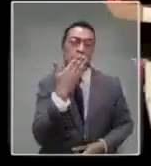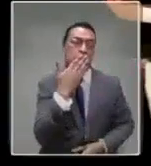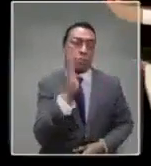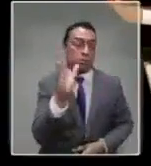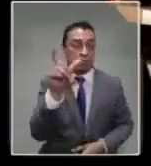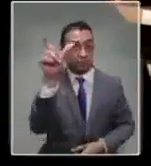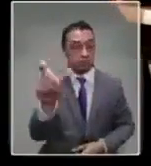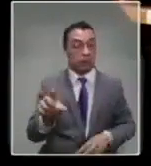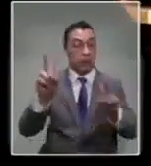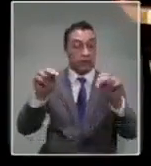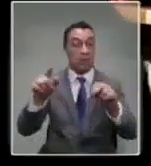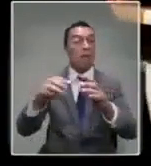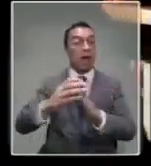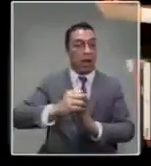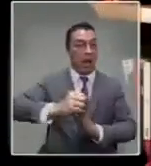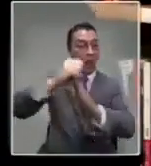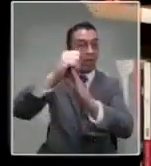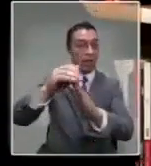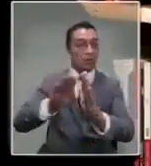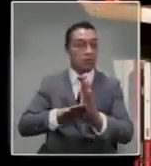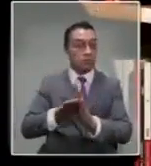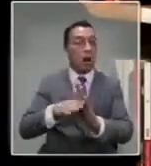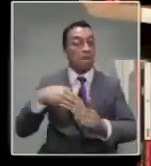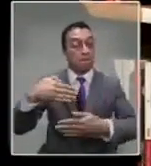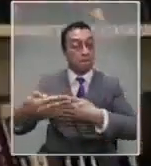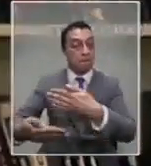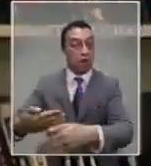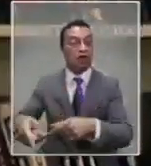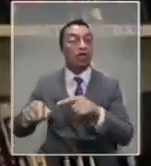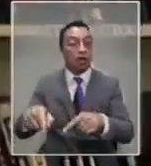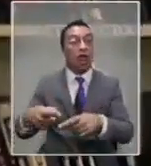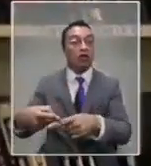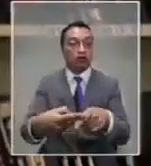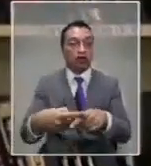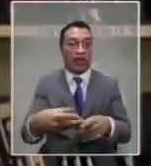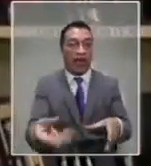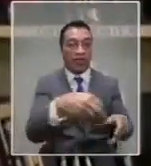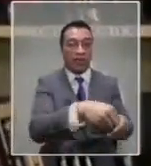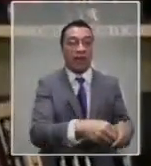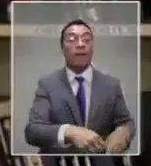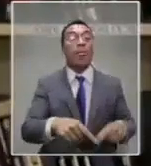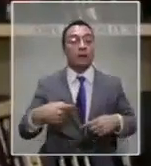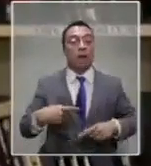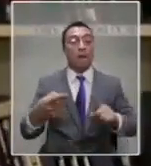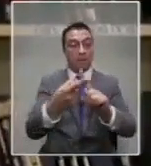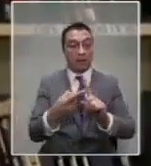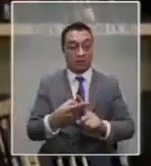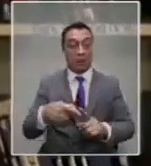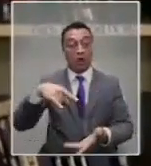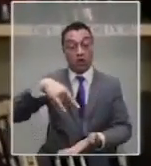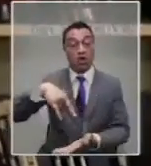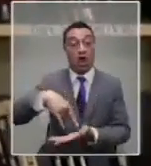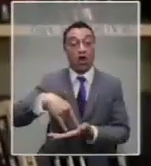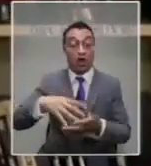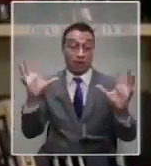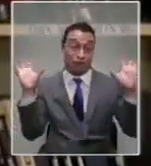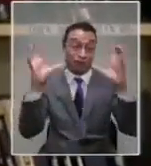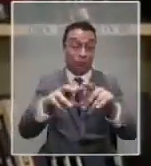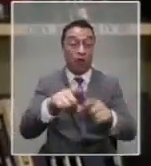experto en esa materia que está liderando ese proceso en la sociedad. Participamos en el Congreso del